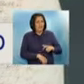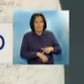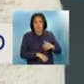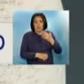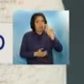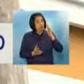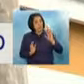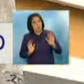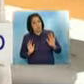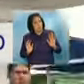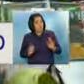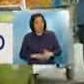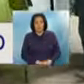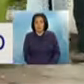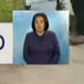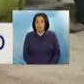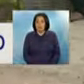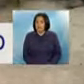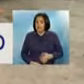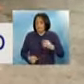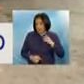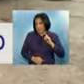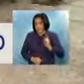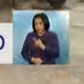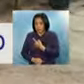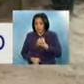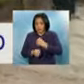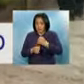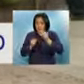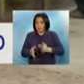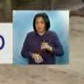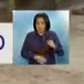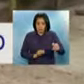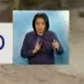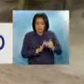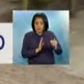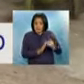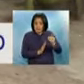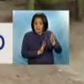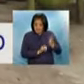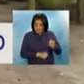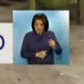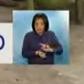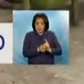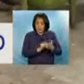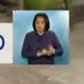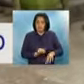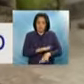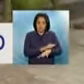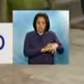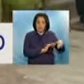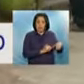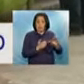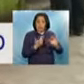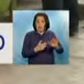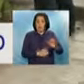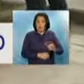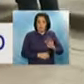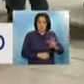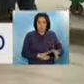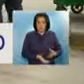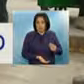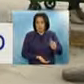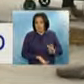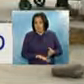5. Según la denuncia, el trabajador de esta casa de cambio salió a las 8:40 de la mañana con la bolsa de